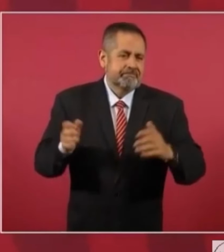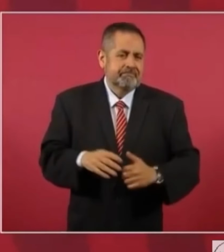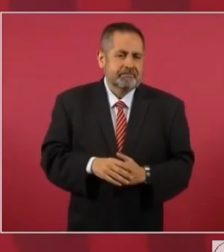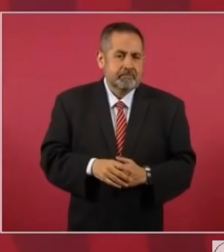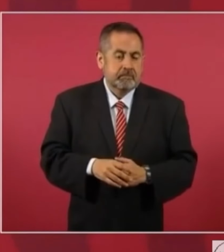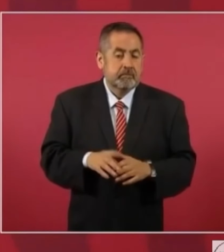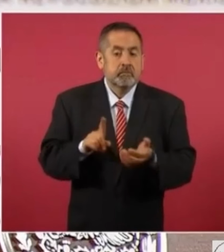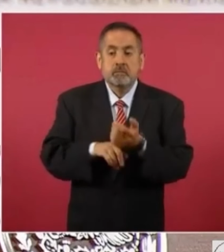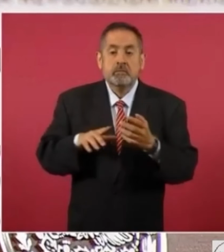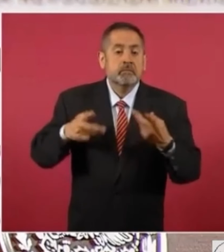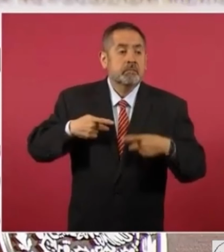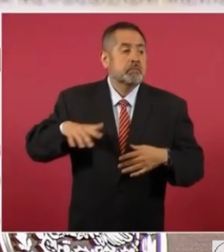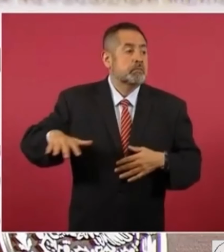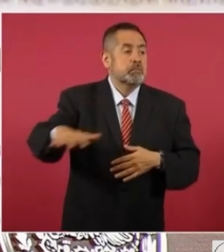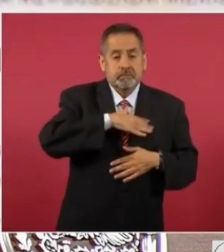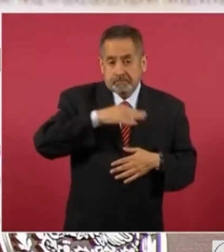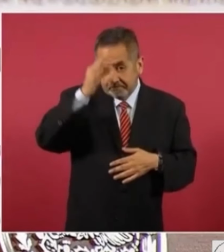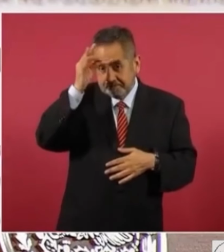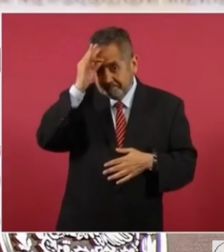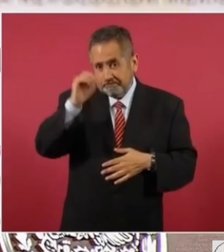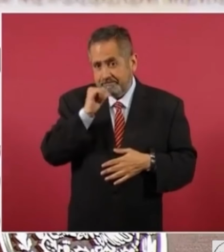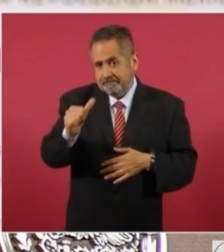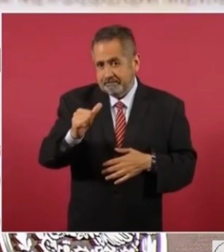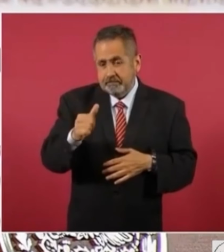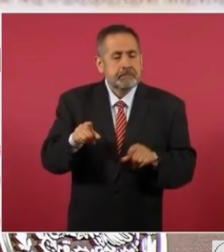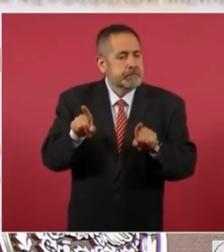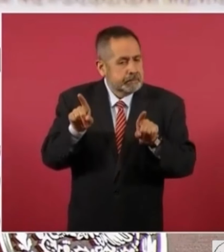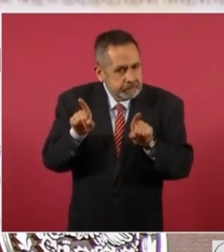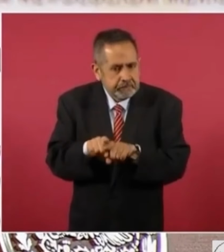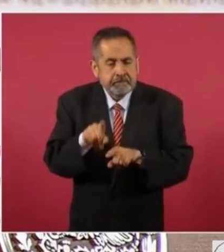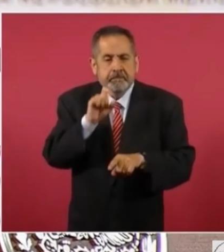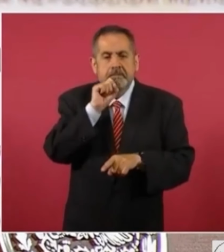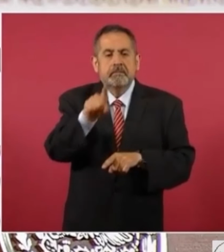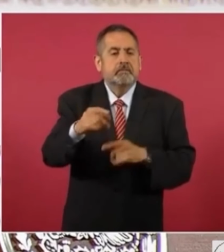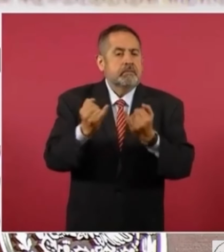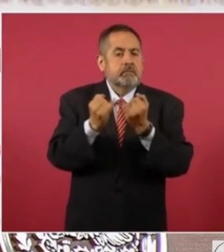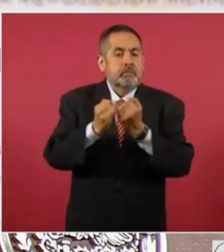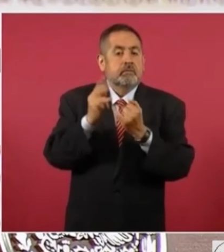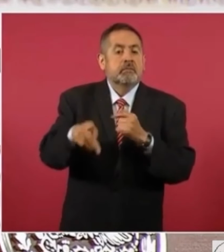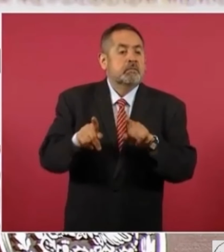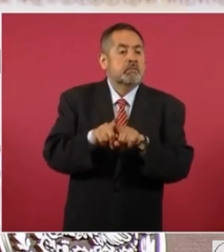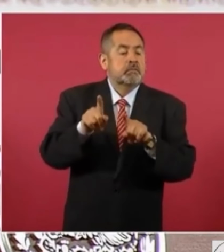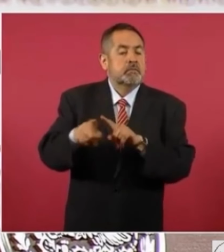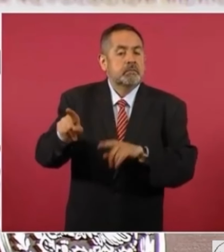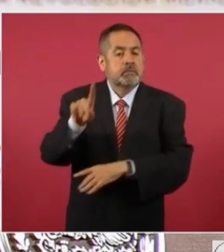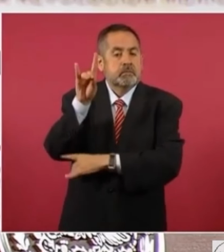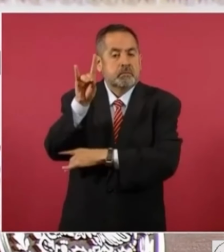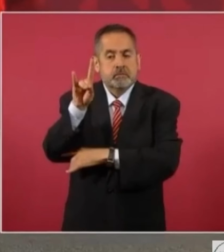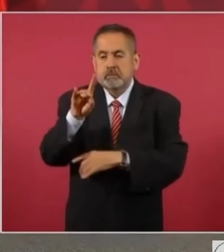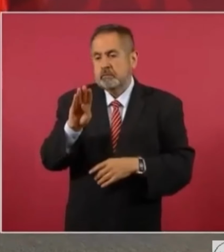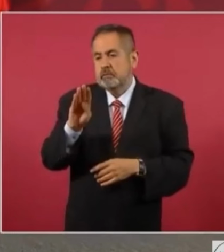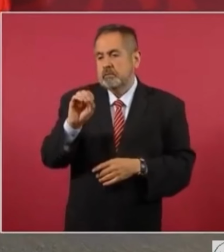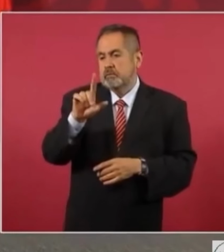porque el pueblo no es tonto. Lo mismo pasó en Bolivia.